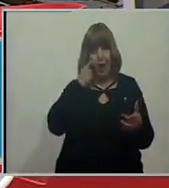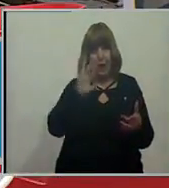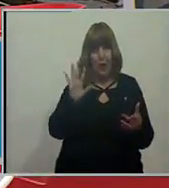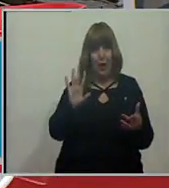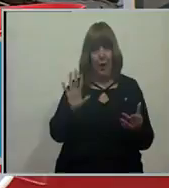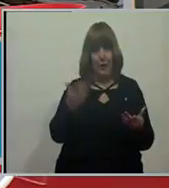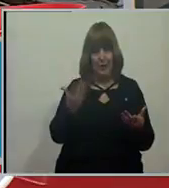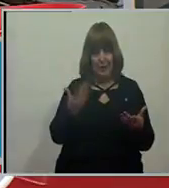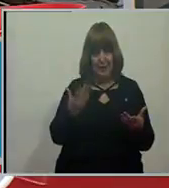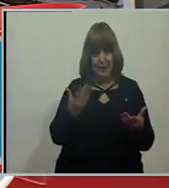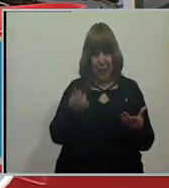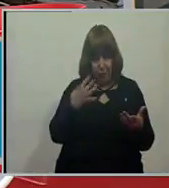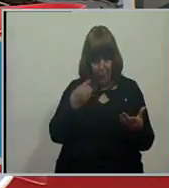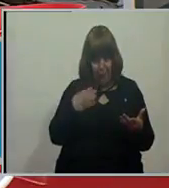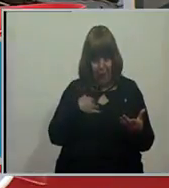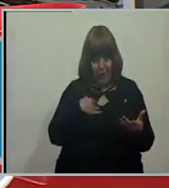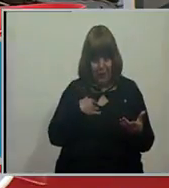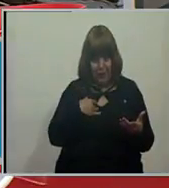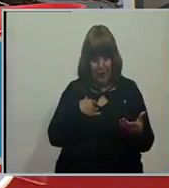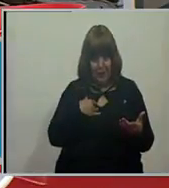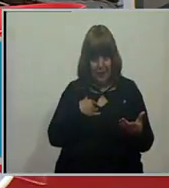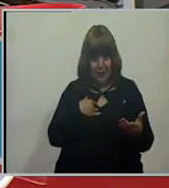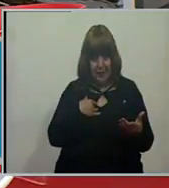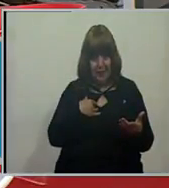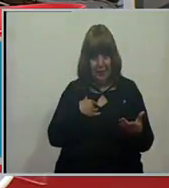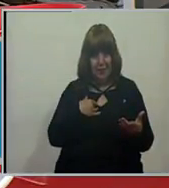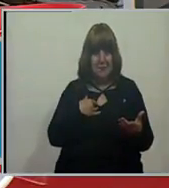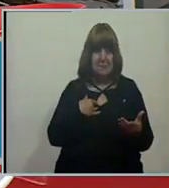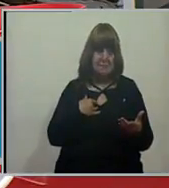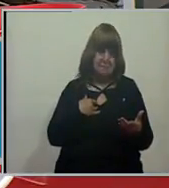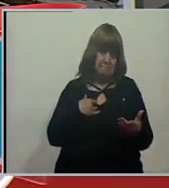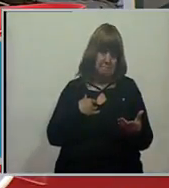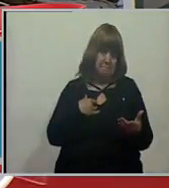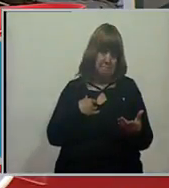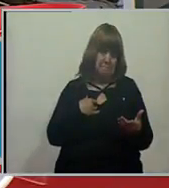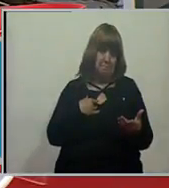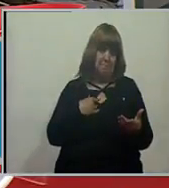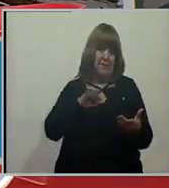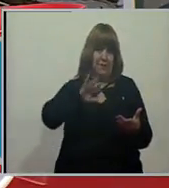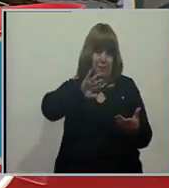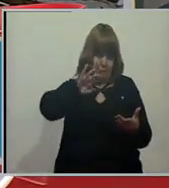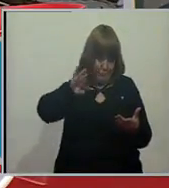comunicación, y me lleva a reafirmar un concepto que yo tengo.